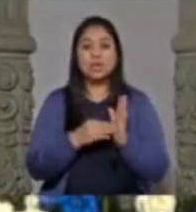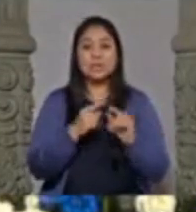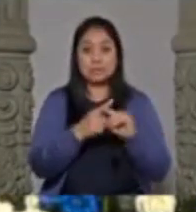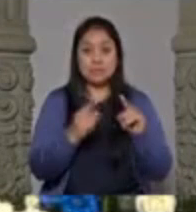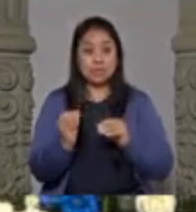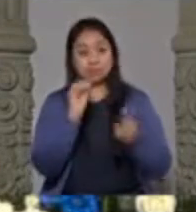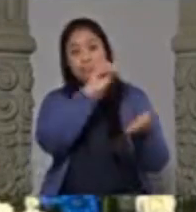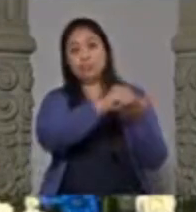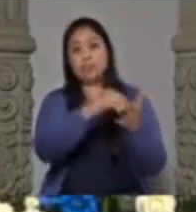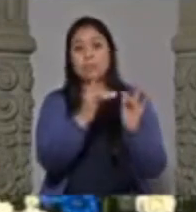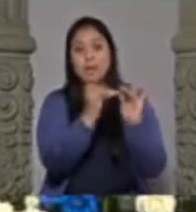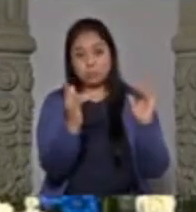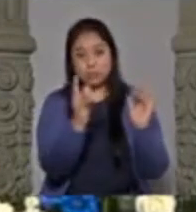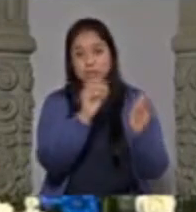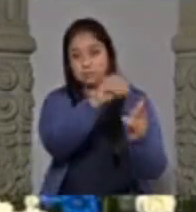los puentes